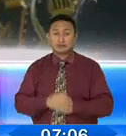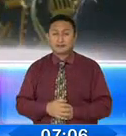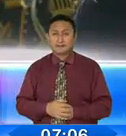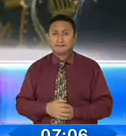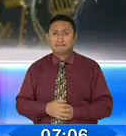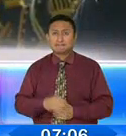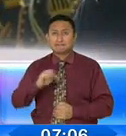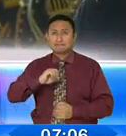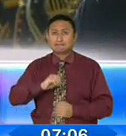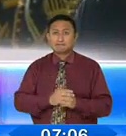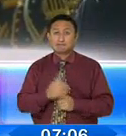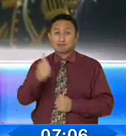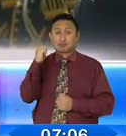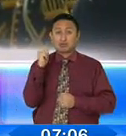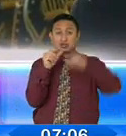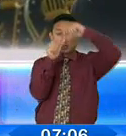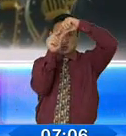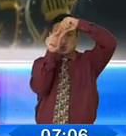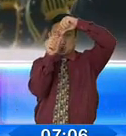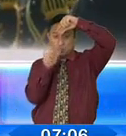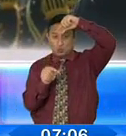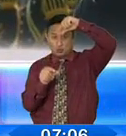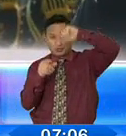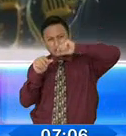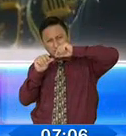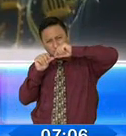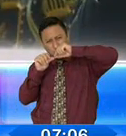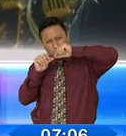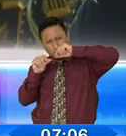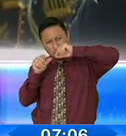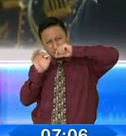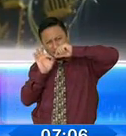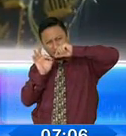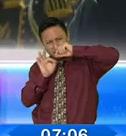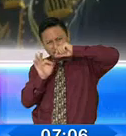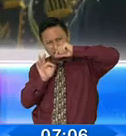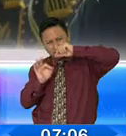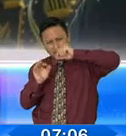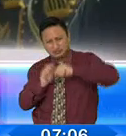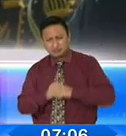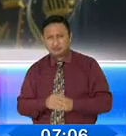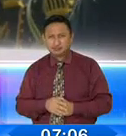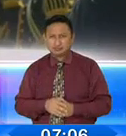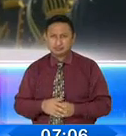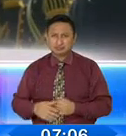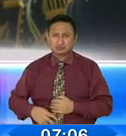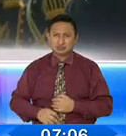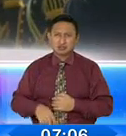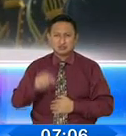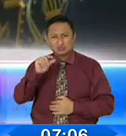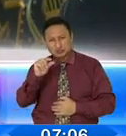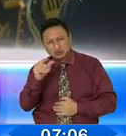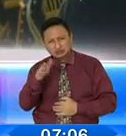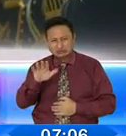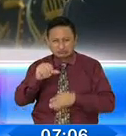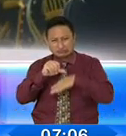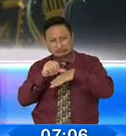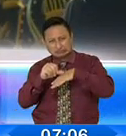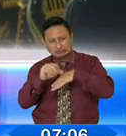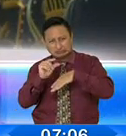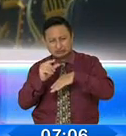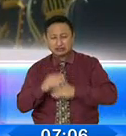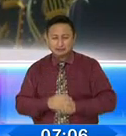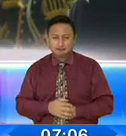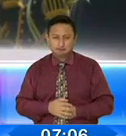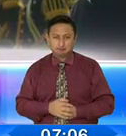de la médula espinal. Es una operación medianamente invasiva y